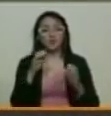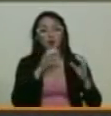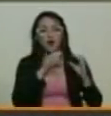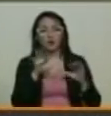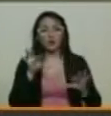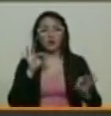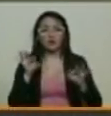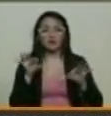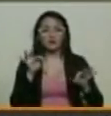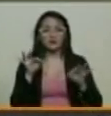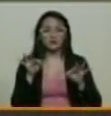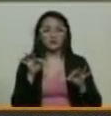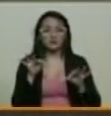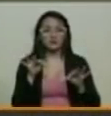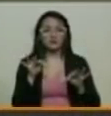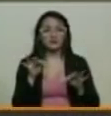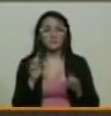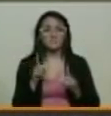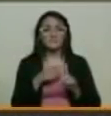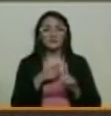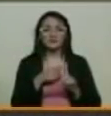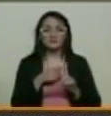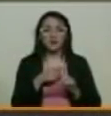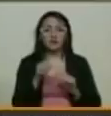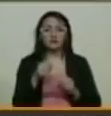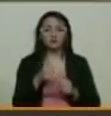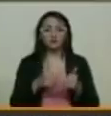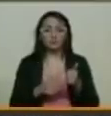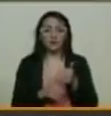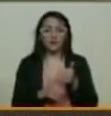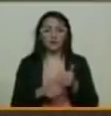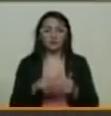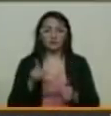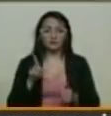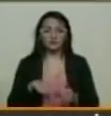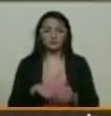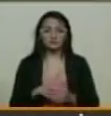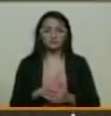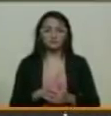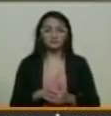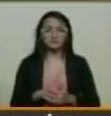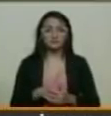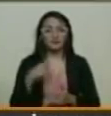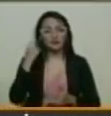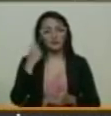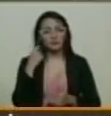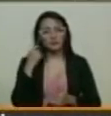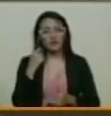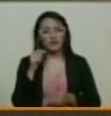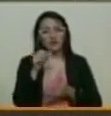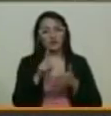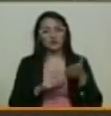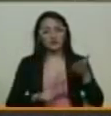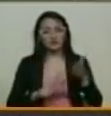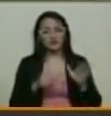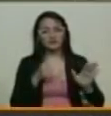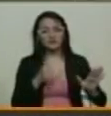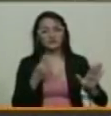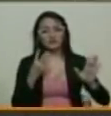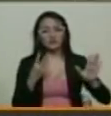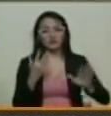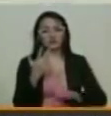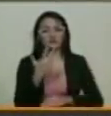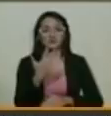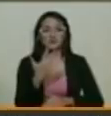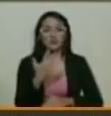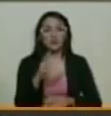elegir entre principales y suplentes. Para concejalas o concejales listas,